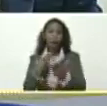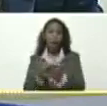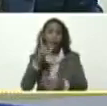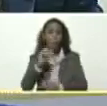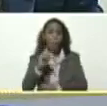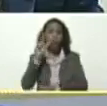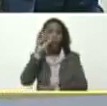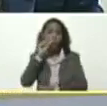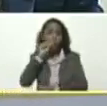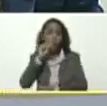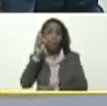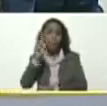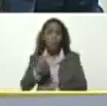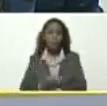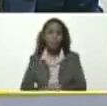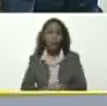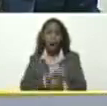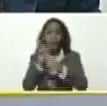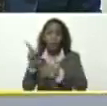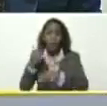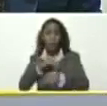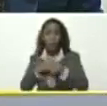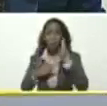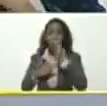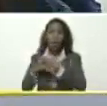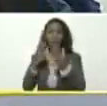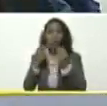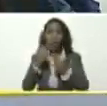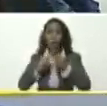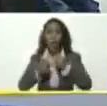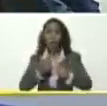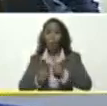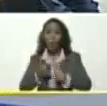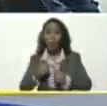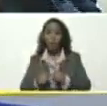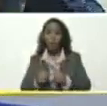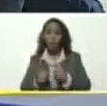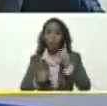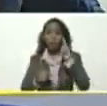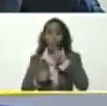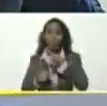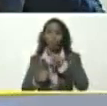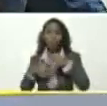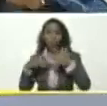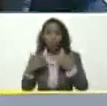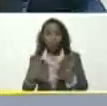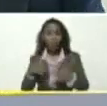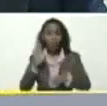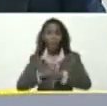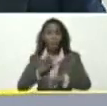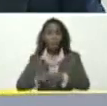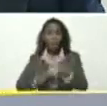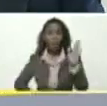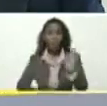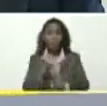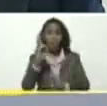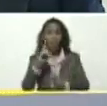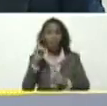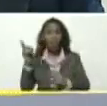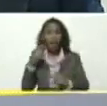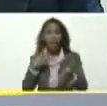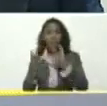inclusive. Si uno se enteraba de muchas cosas, los intríngulis de lo que fue el desarrollo de la